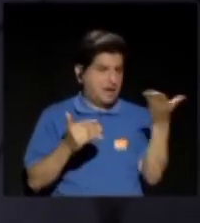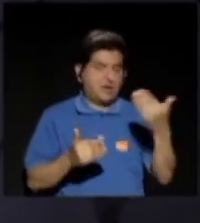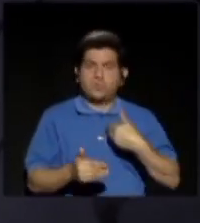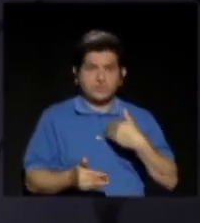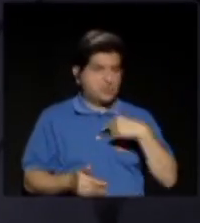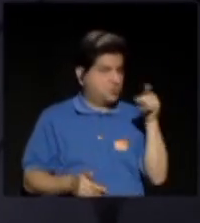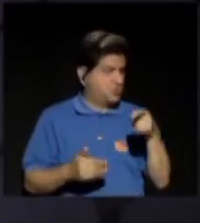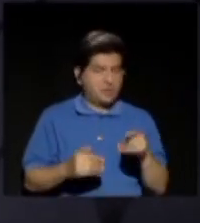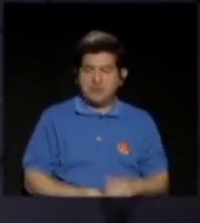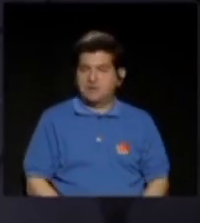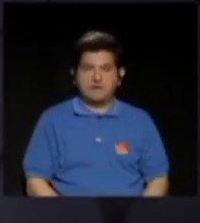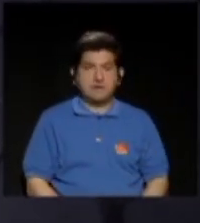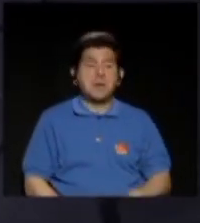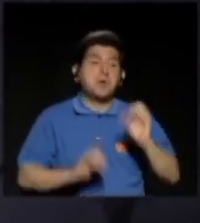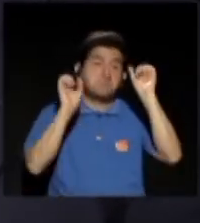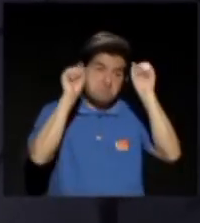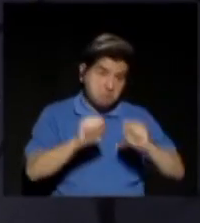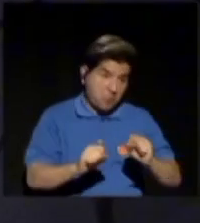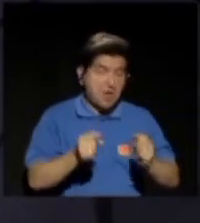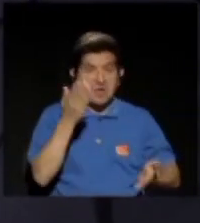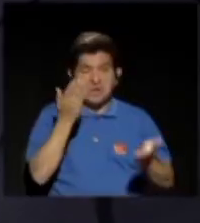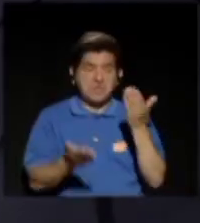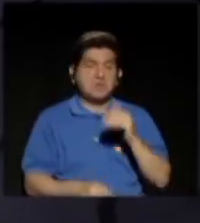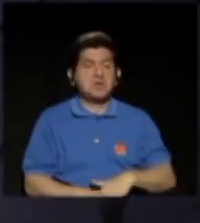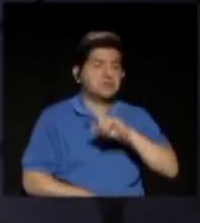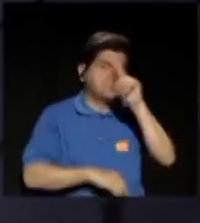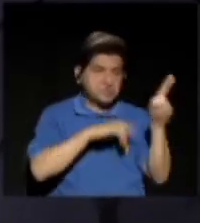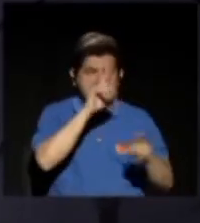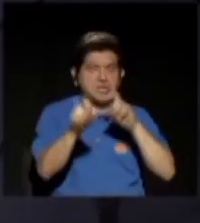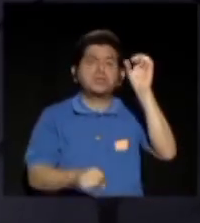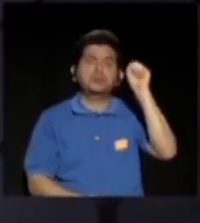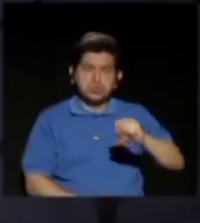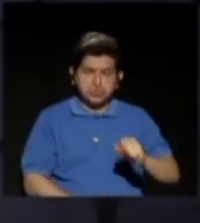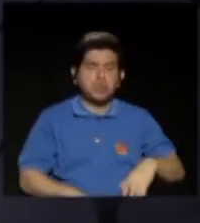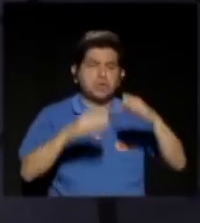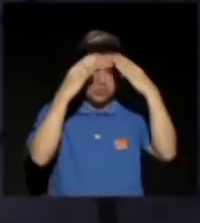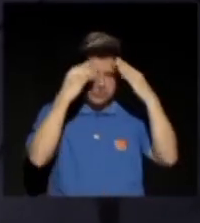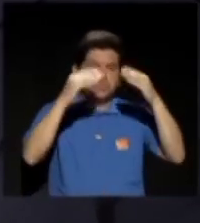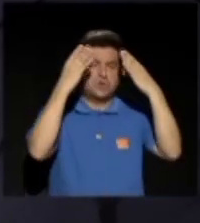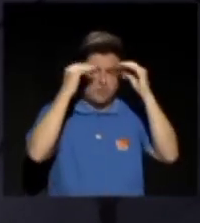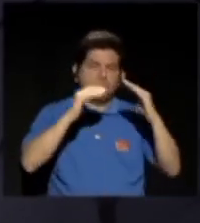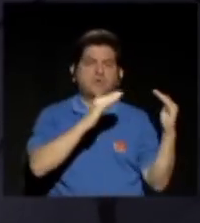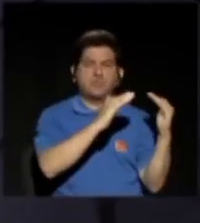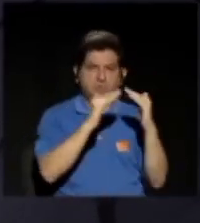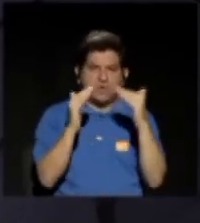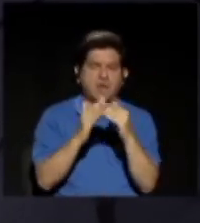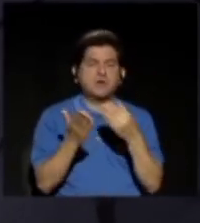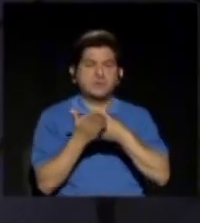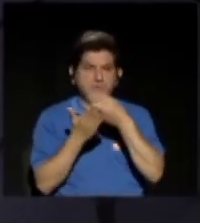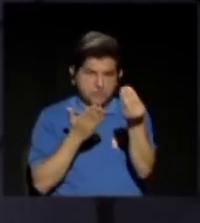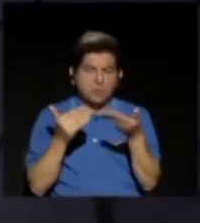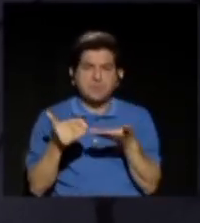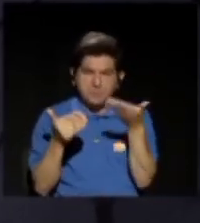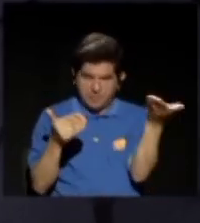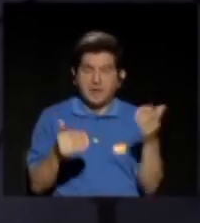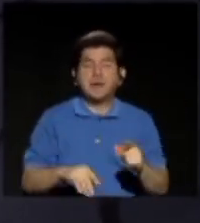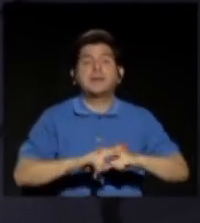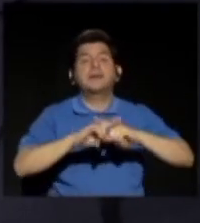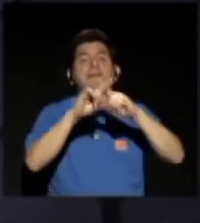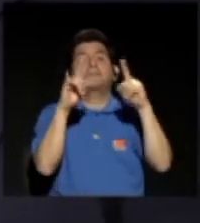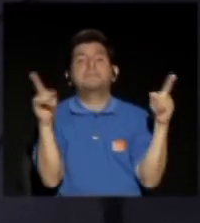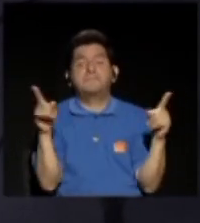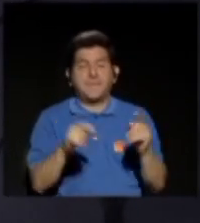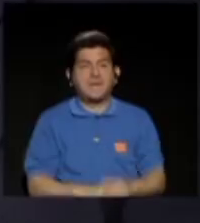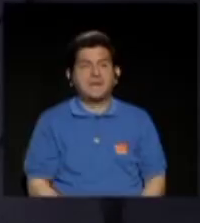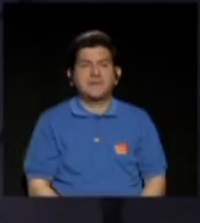consuma estos bienes y servicios. Puede que dentro de la encuesta sí se haya reportado hogares que hicieron gastos en estos bienes y servicios, pero